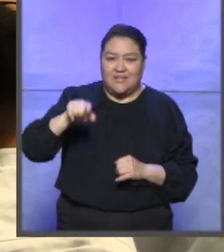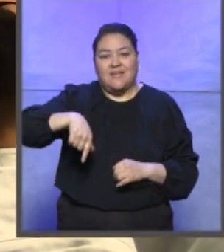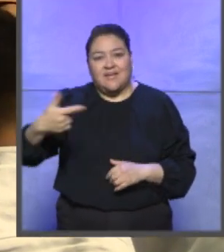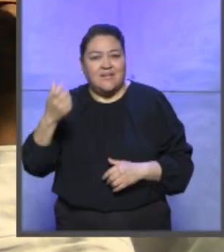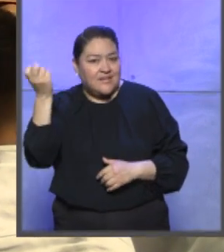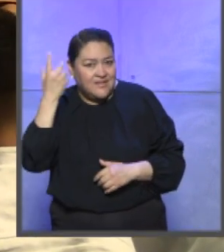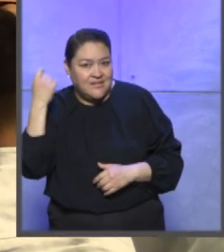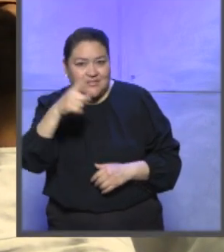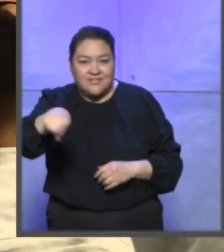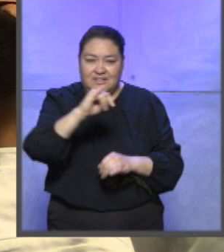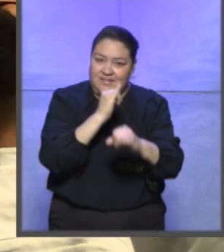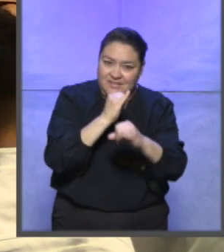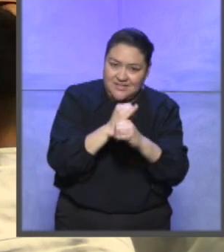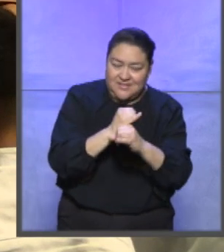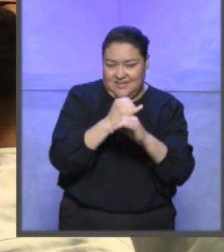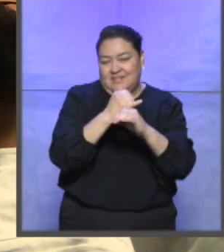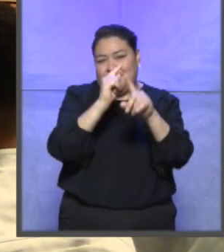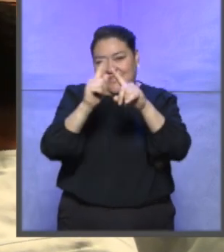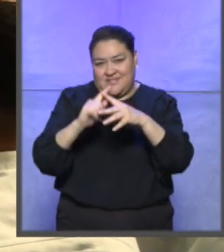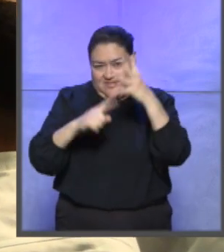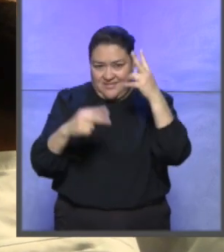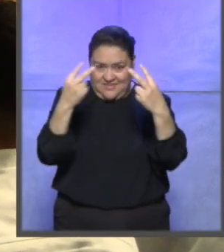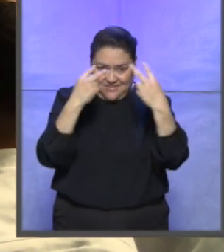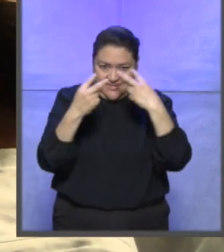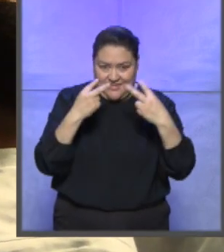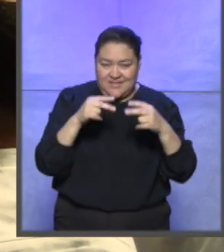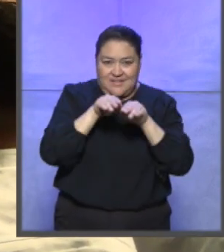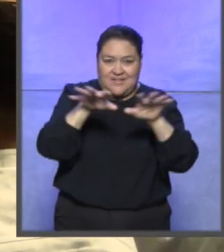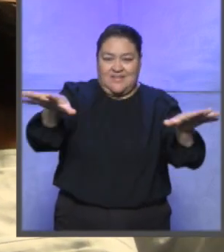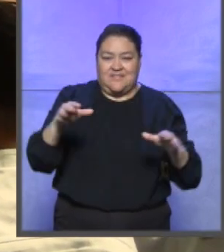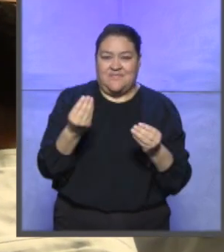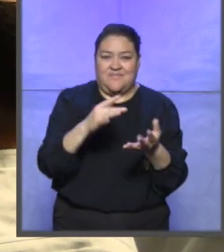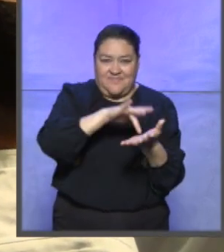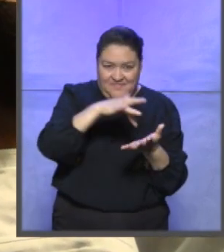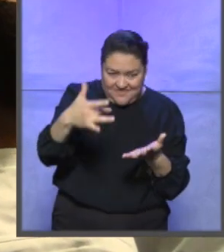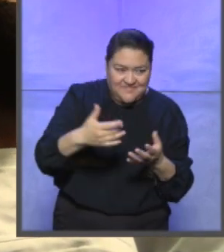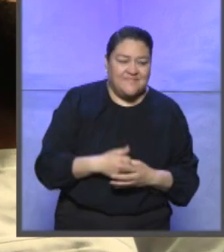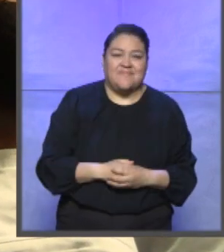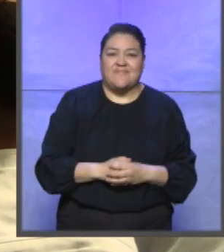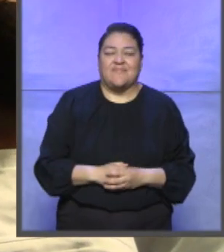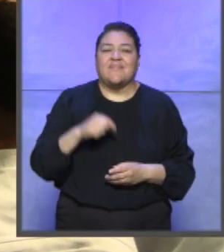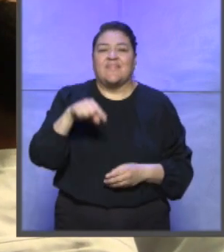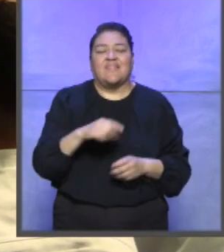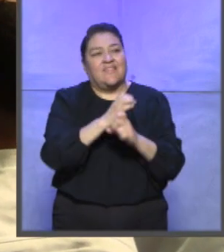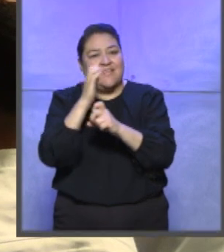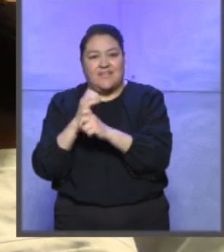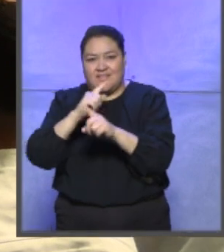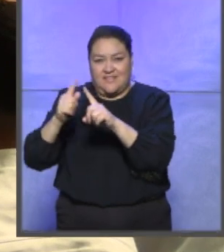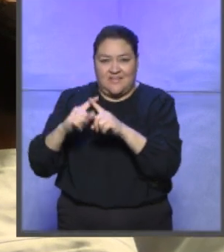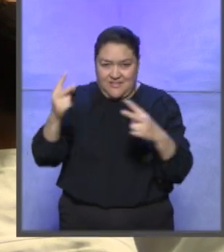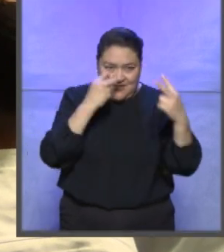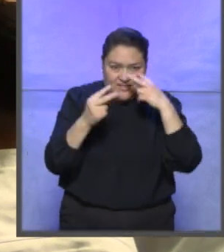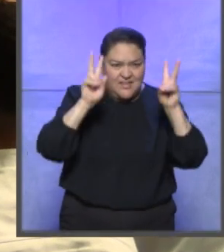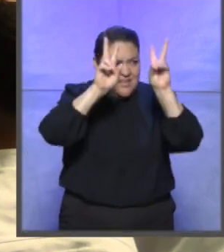y también a todos los que nos siguen por las diversas plataformas, redes sociales, esta transmisión, y pues bueno, son invitados de las anteriores entidades del país